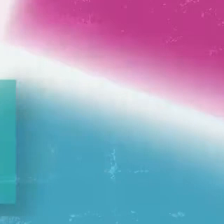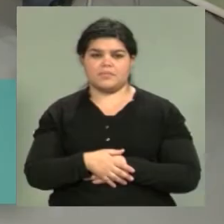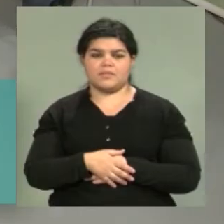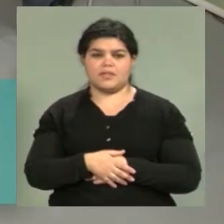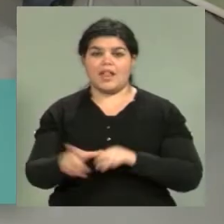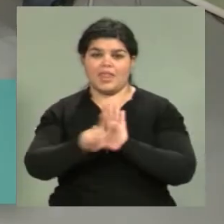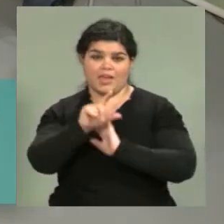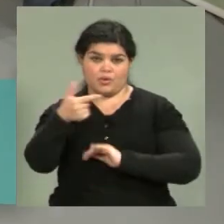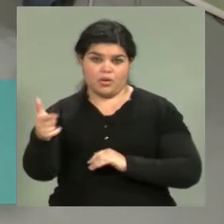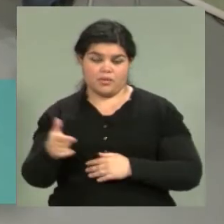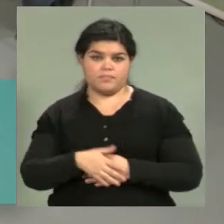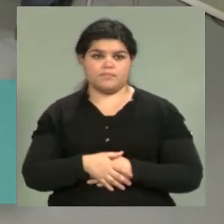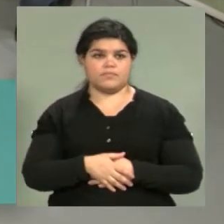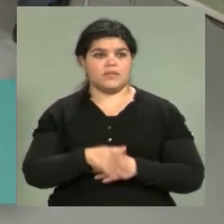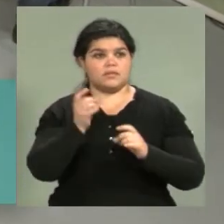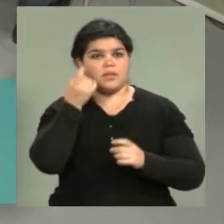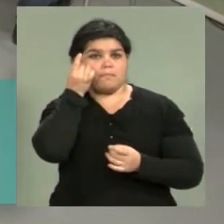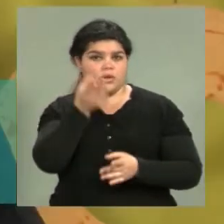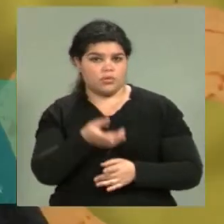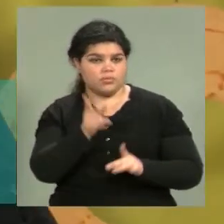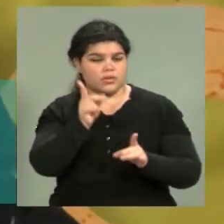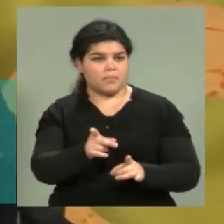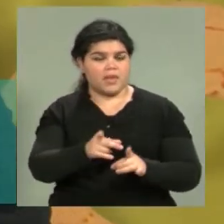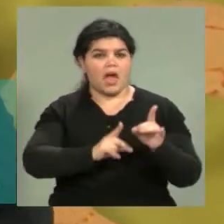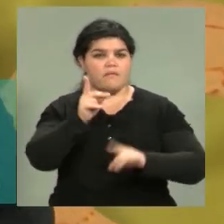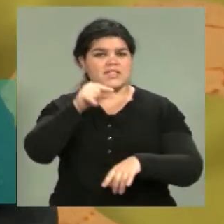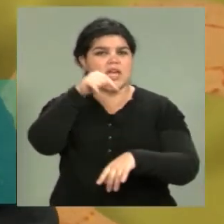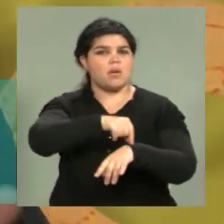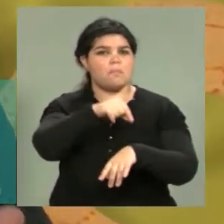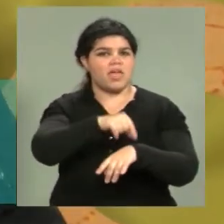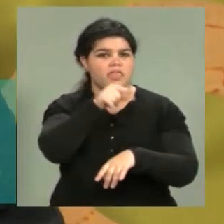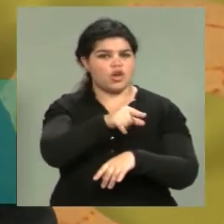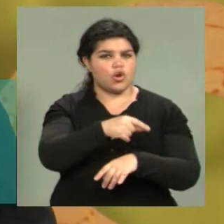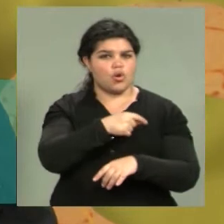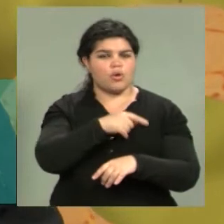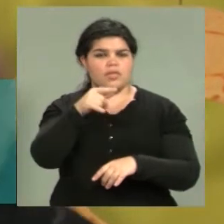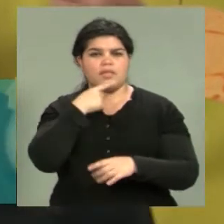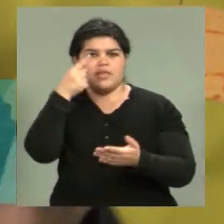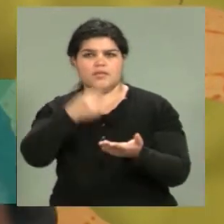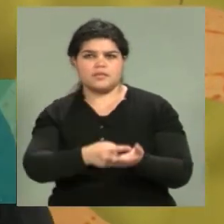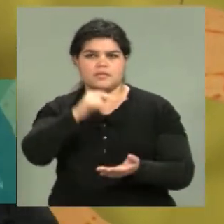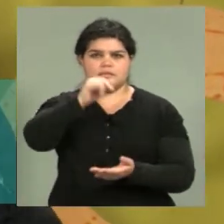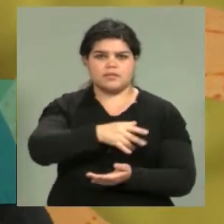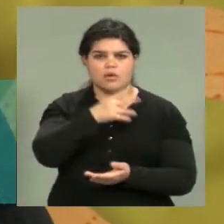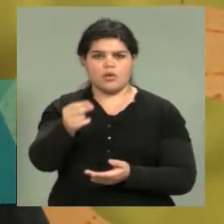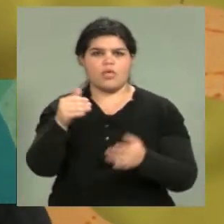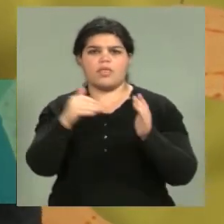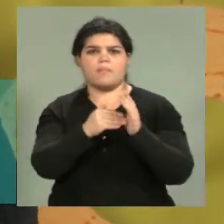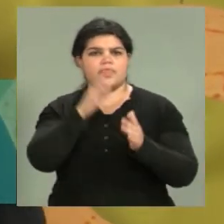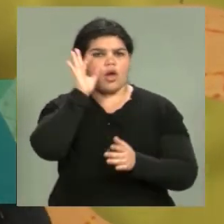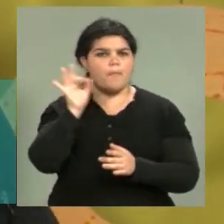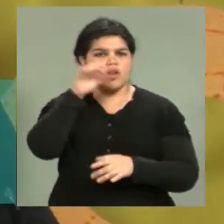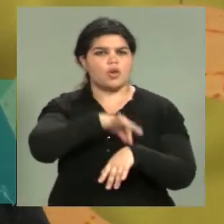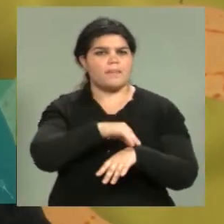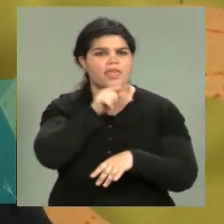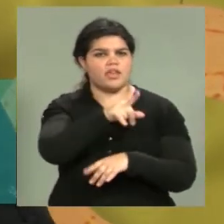doctora, cuando también la creencia del médico influye también en esto de qué decir o qué no decir. Está muy bueno que lo aclares para la